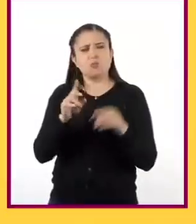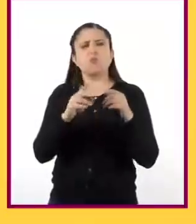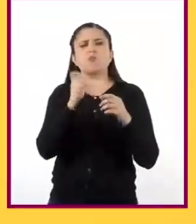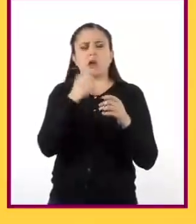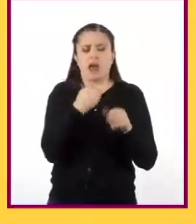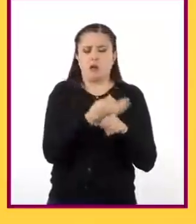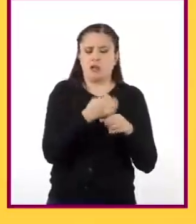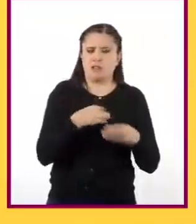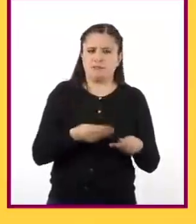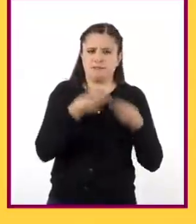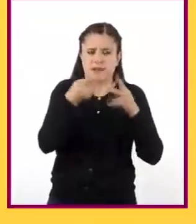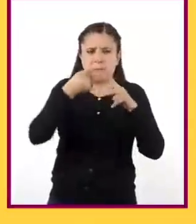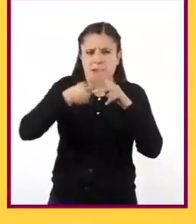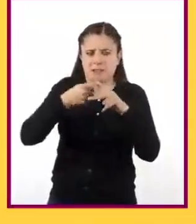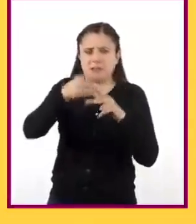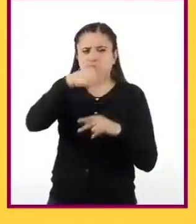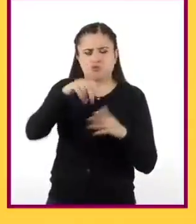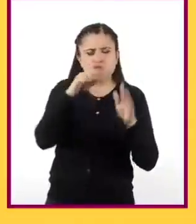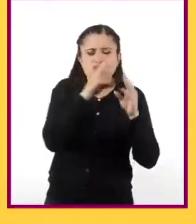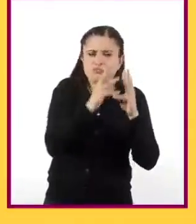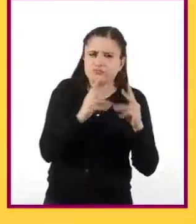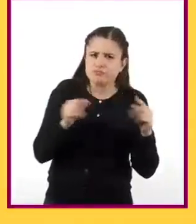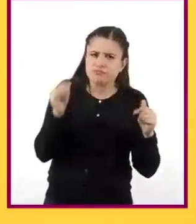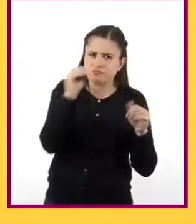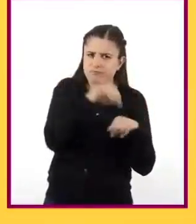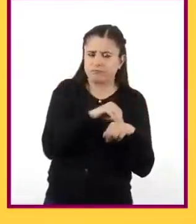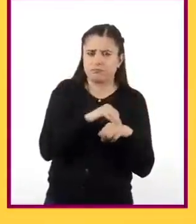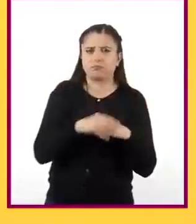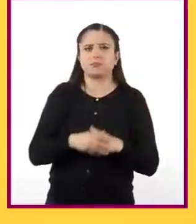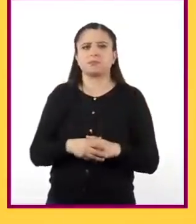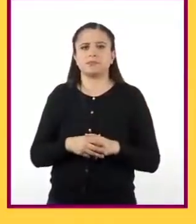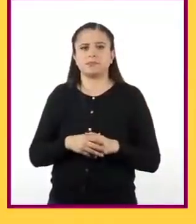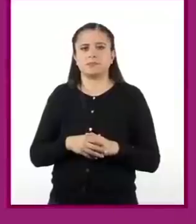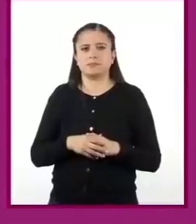problema que se plantea en el siguiente video.